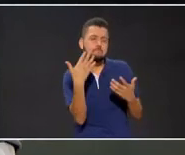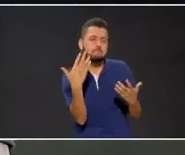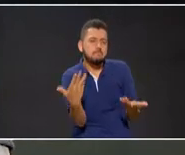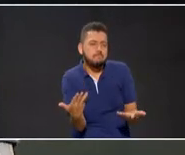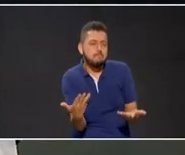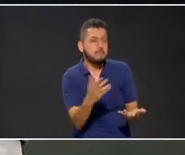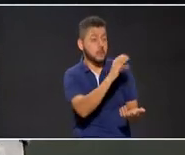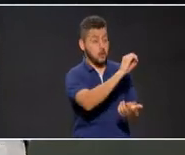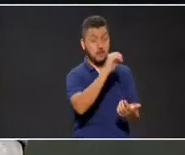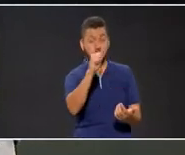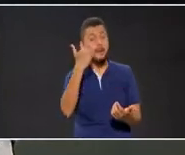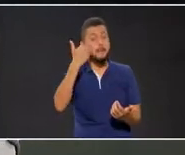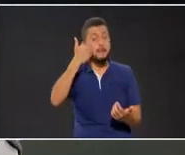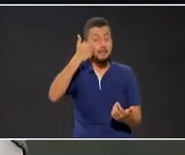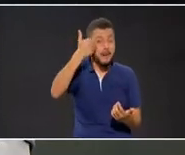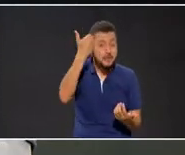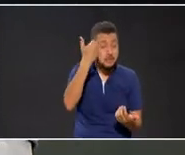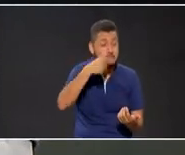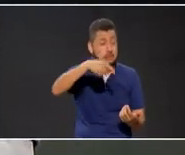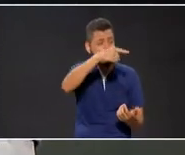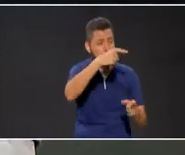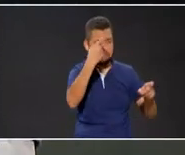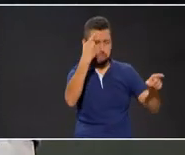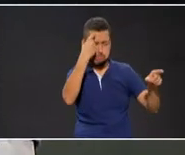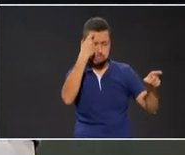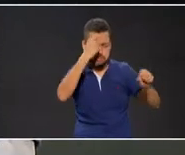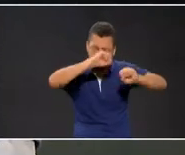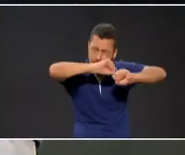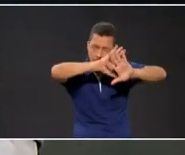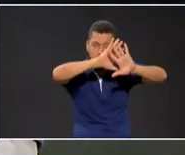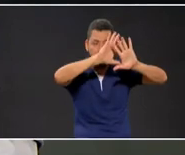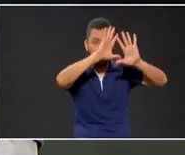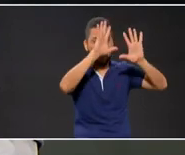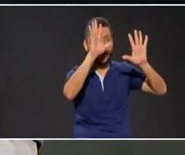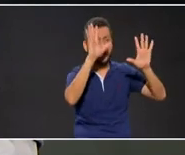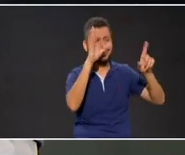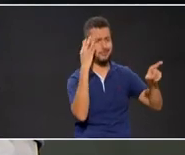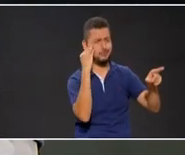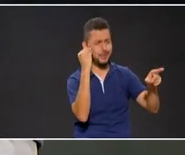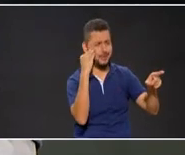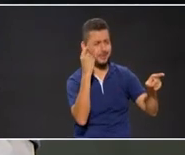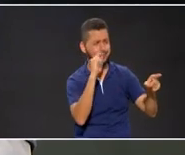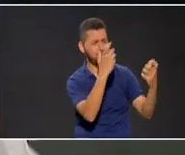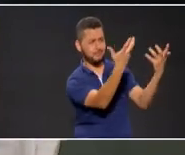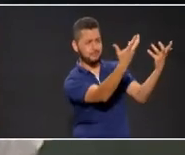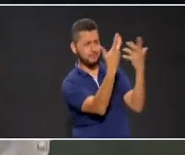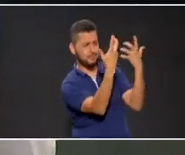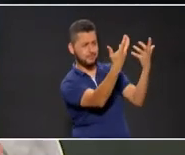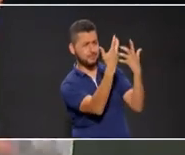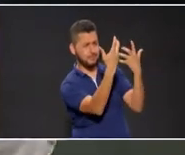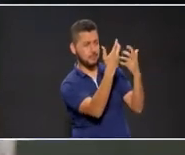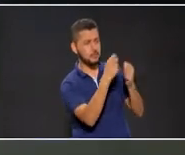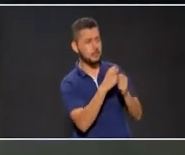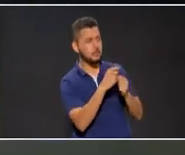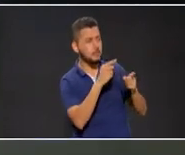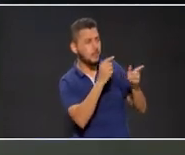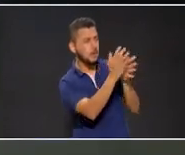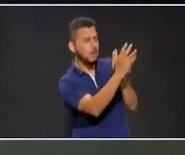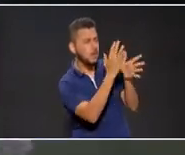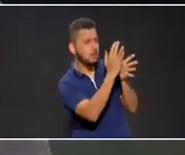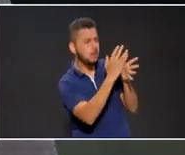nos han sabido entender ellos ellos dicen algo y nosotros le